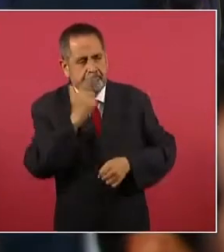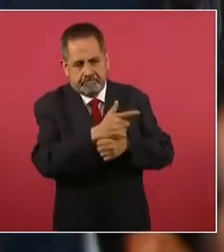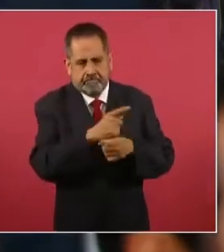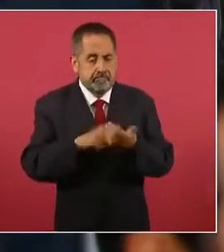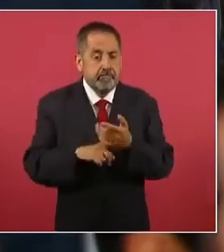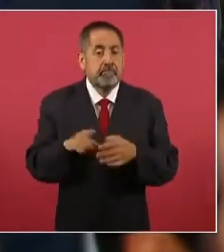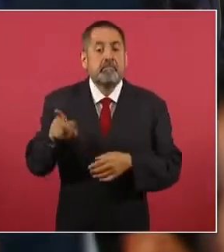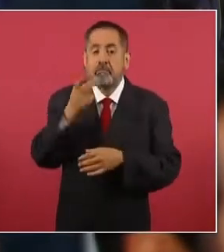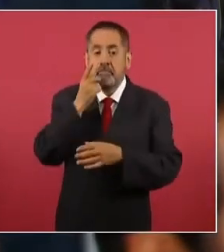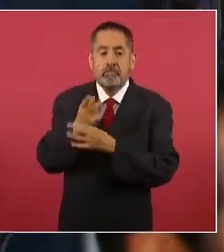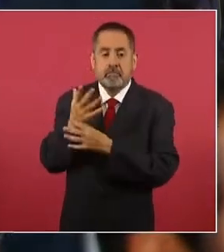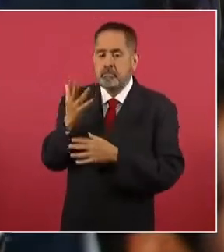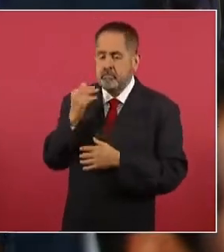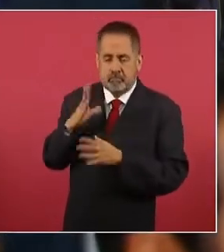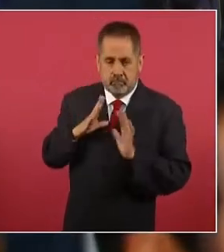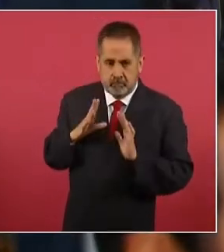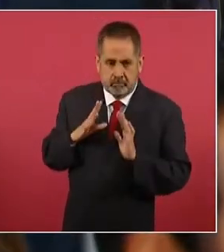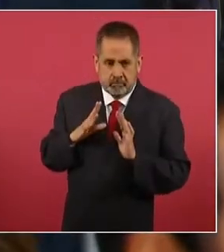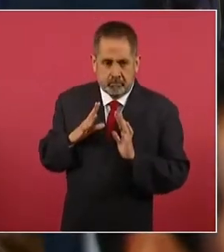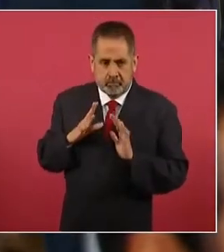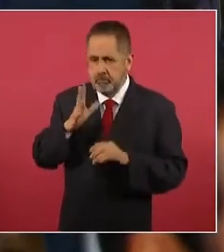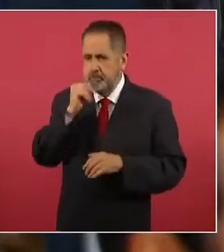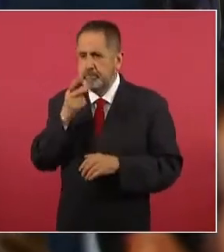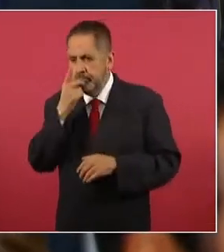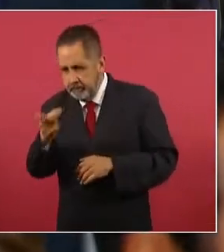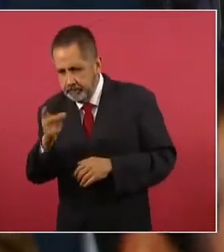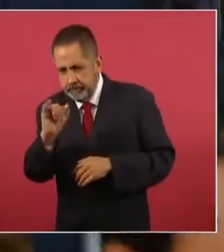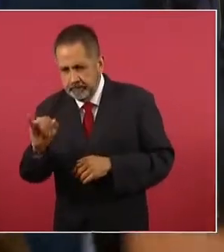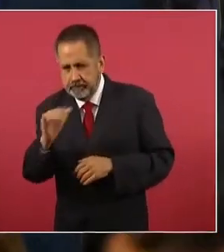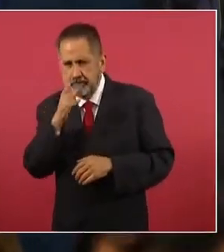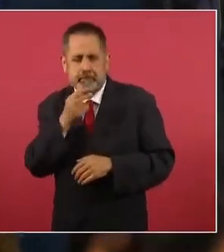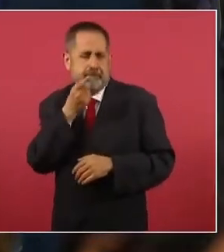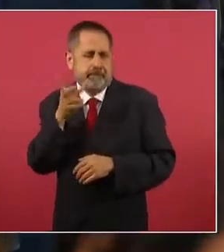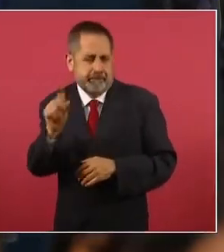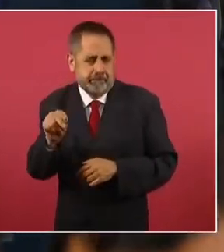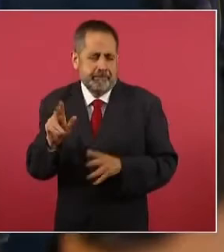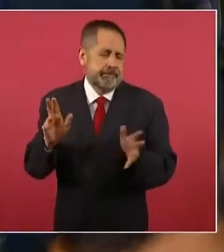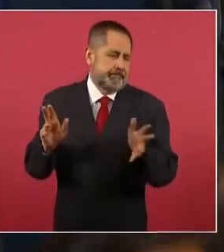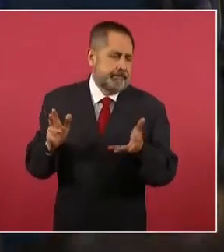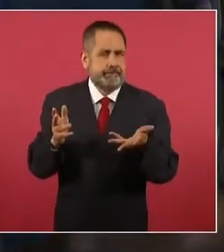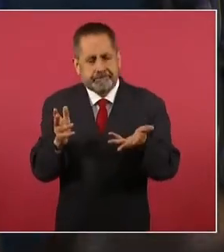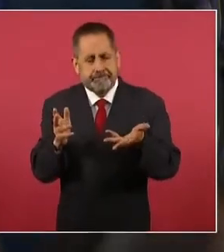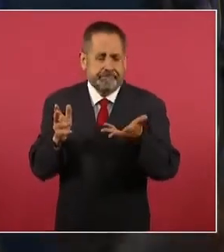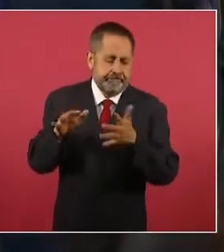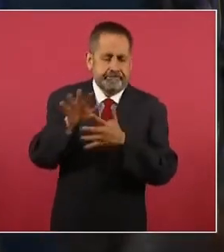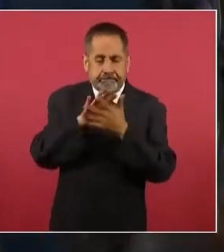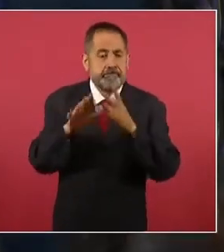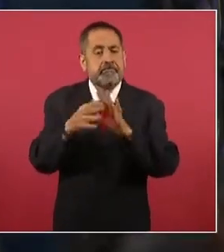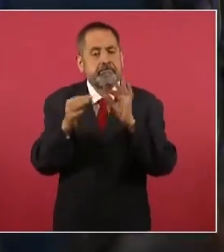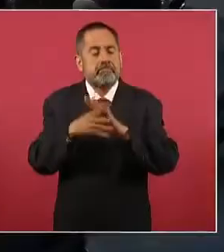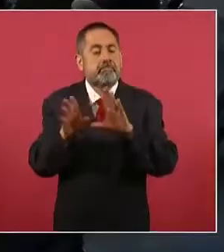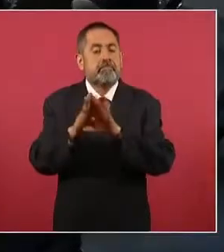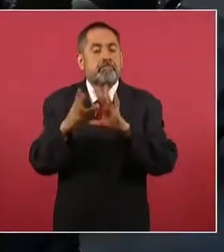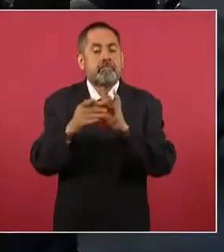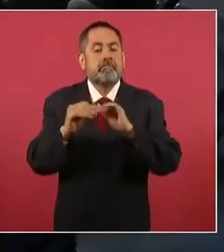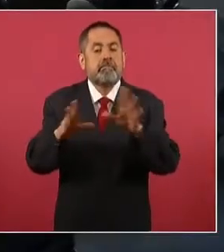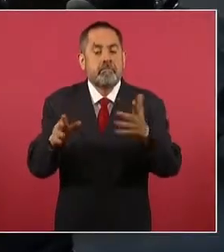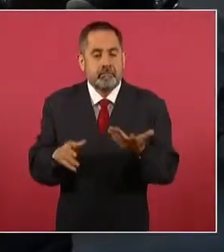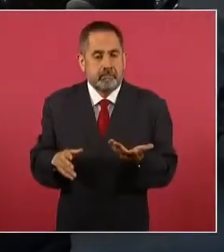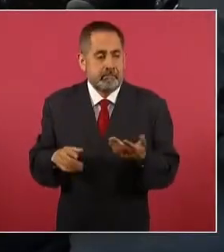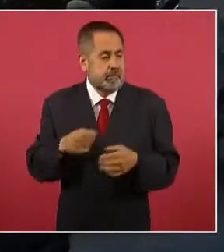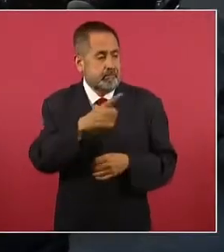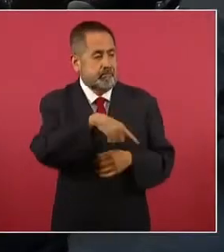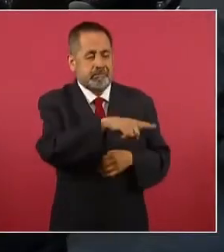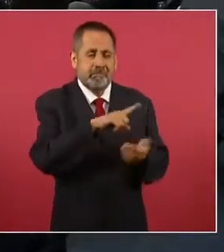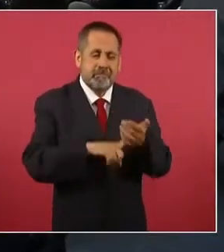facultades. Él dijo que no lo negaba, tampoco lo afirmaba. Presidente, de acuerdo a todo esto, de acuerdo a la situación, de acuerdo a la